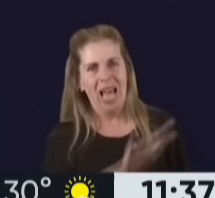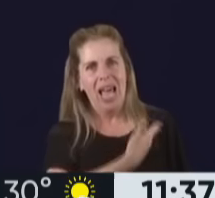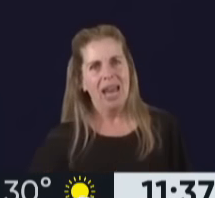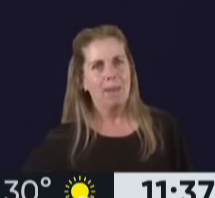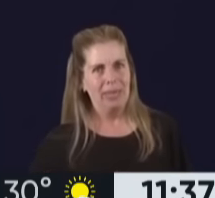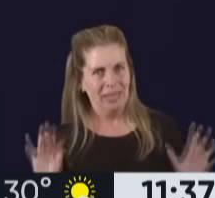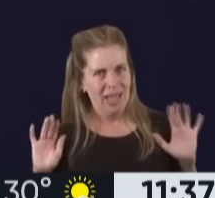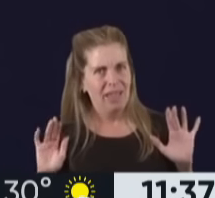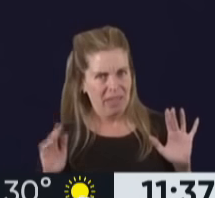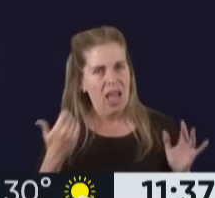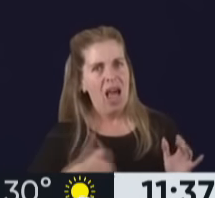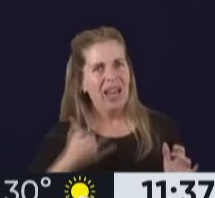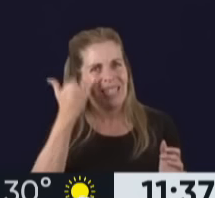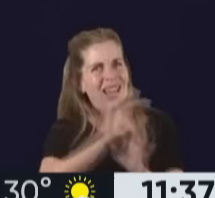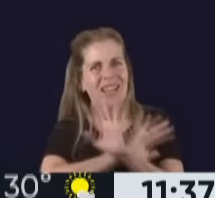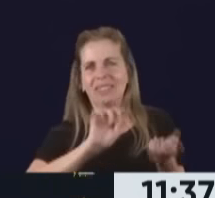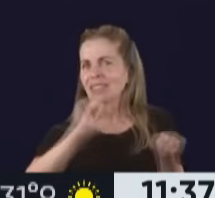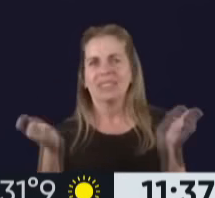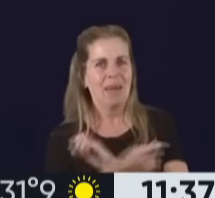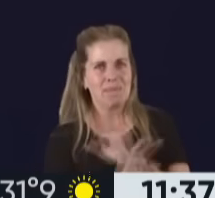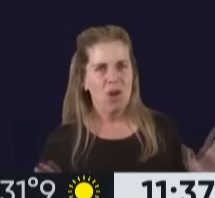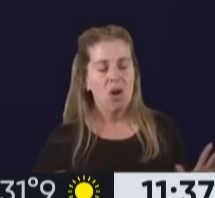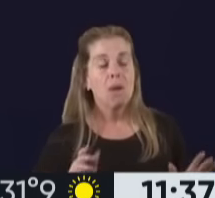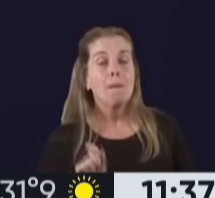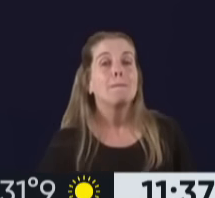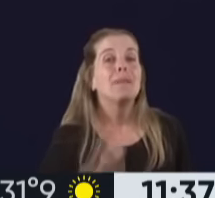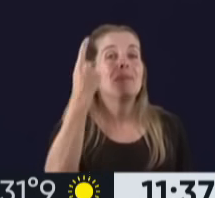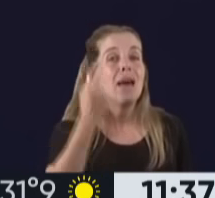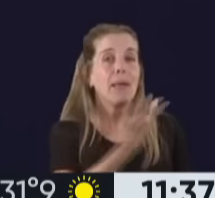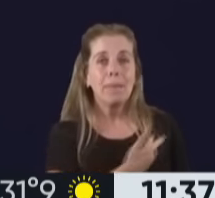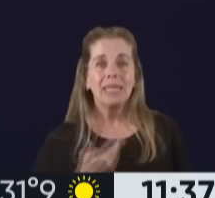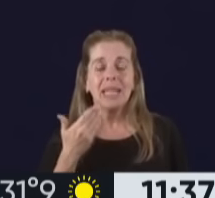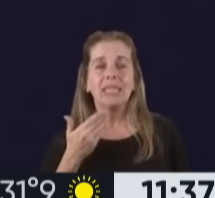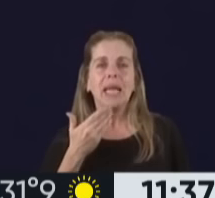cambiado para siempre. Por primera vez tenemos un presidente que cumple con lo que promete.